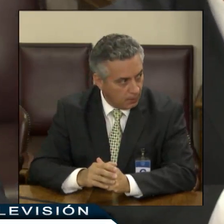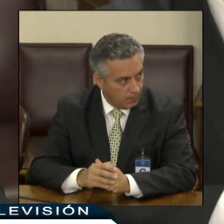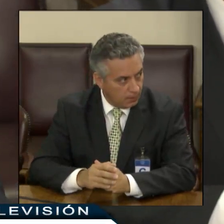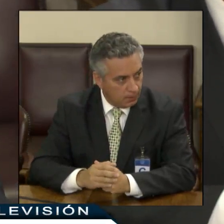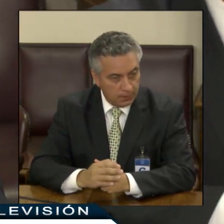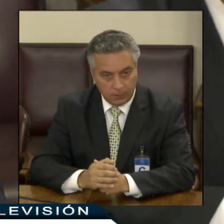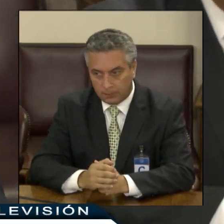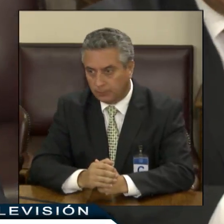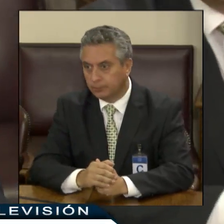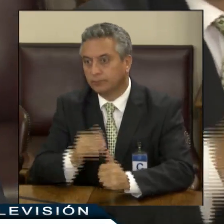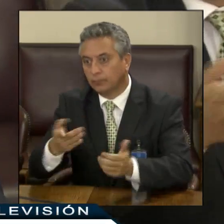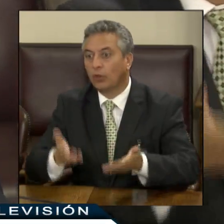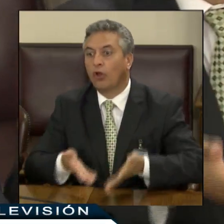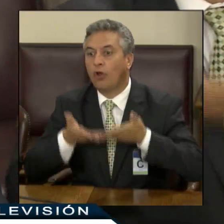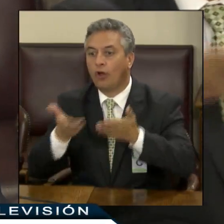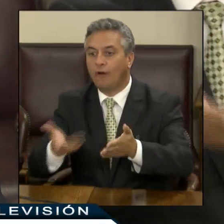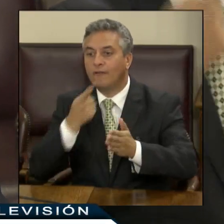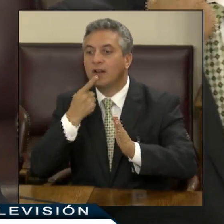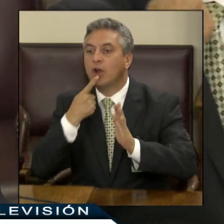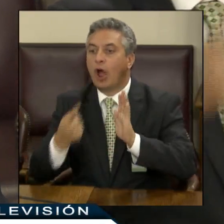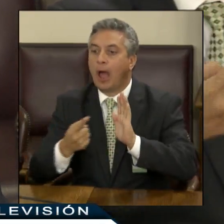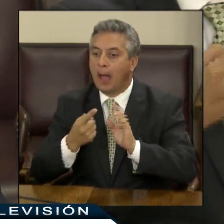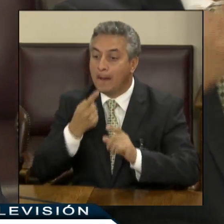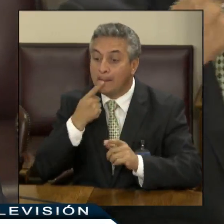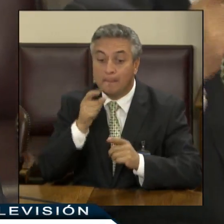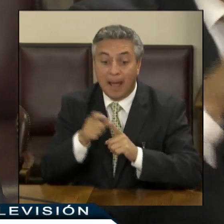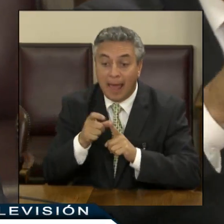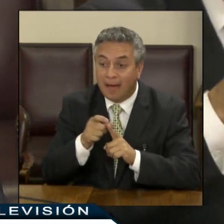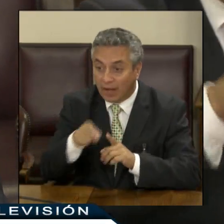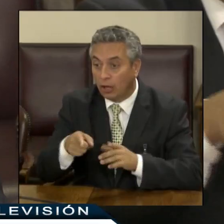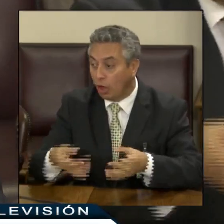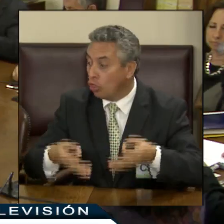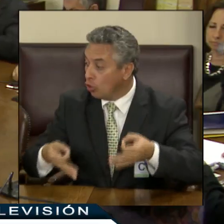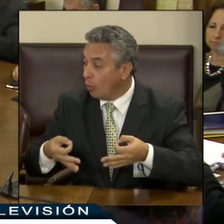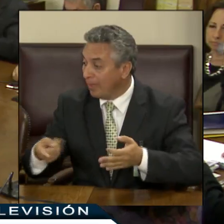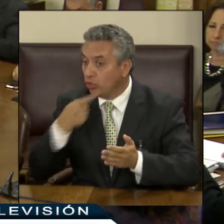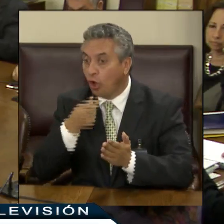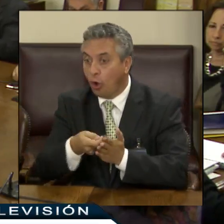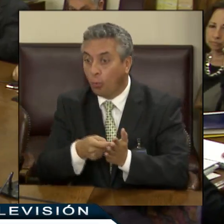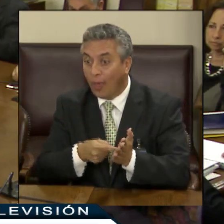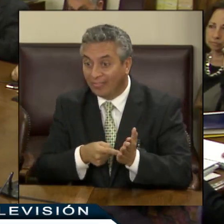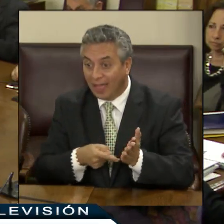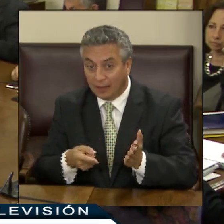exactamente ofrezco la palabra sobre los documentos de la cuenta